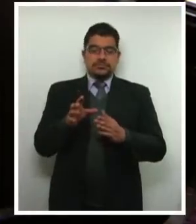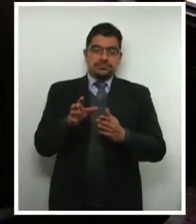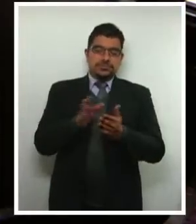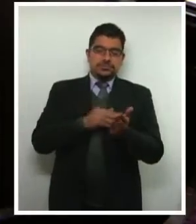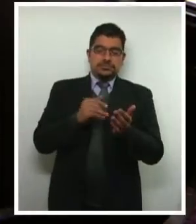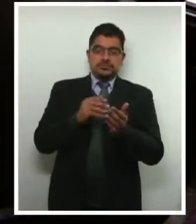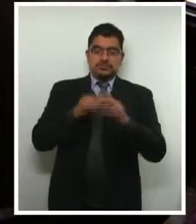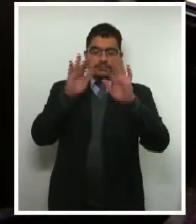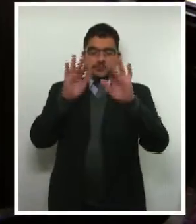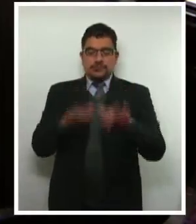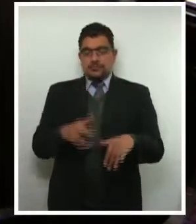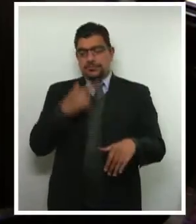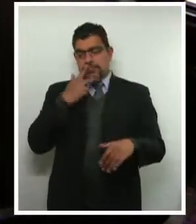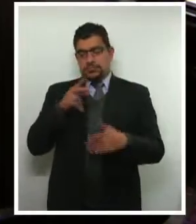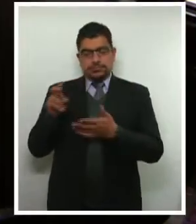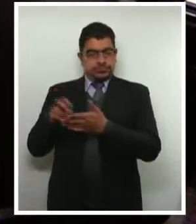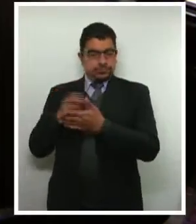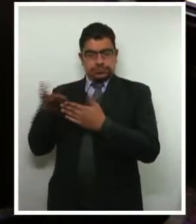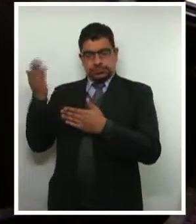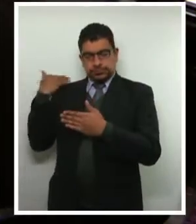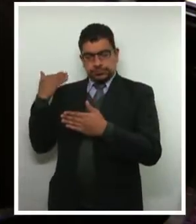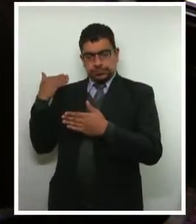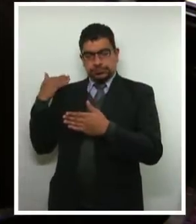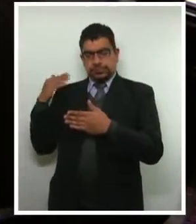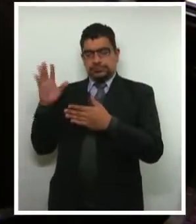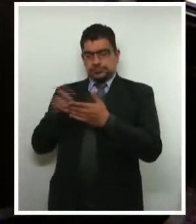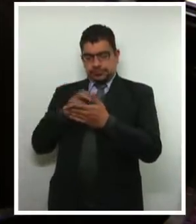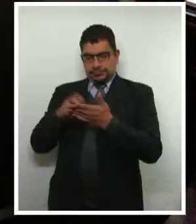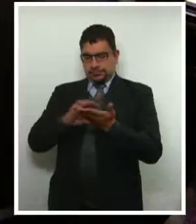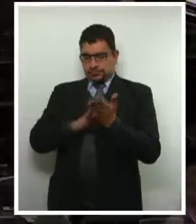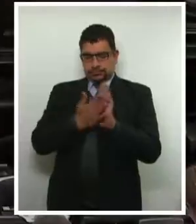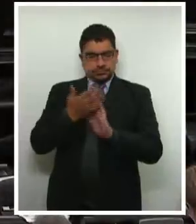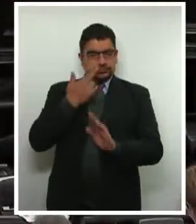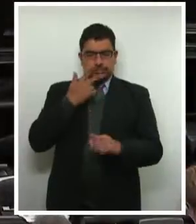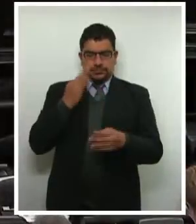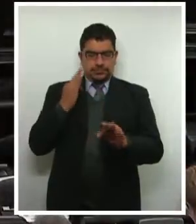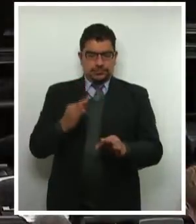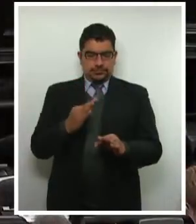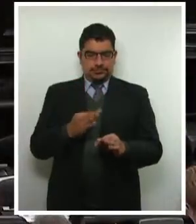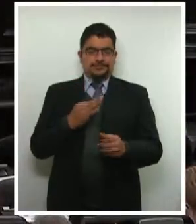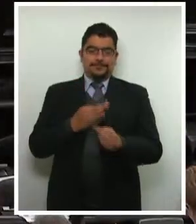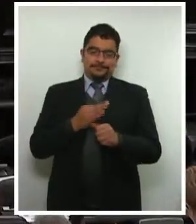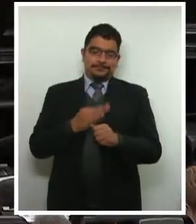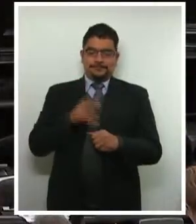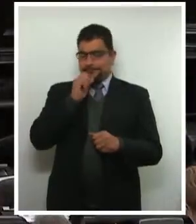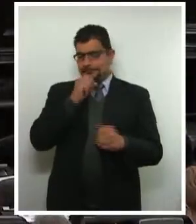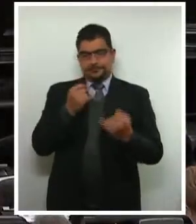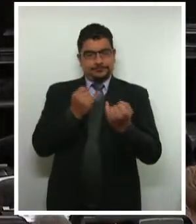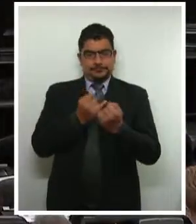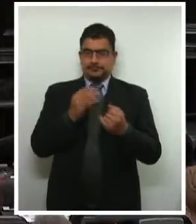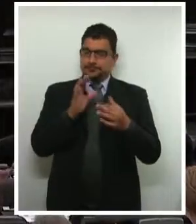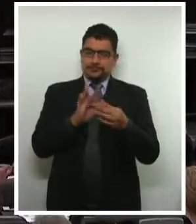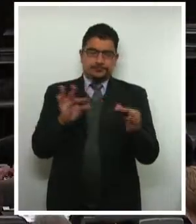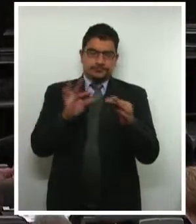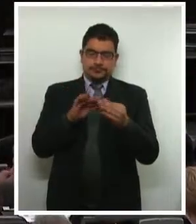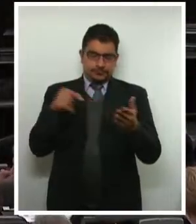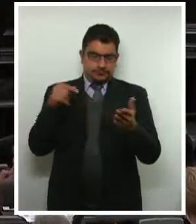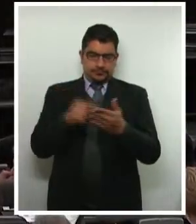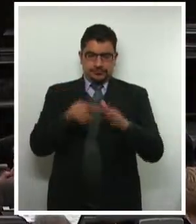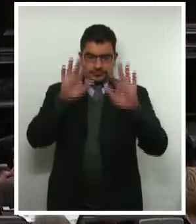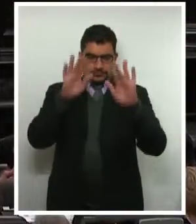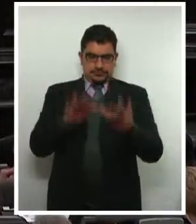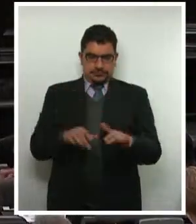mejora en mucho al documento anterior y sobre todo también hay que precisar, este